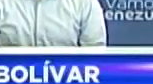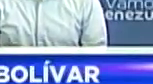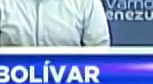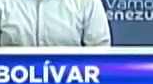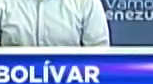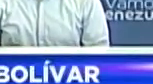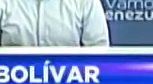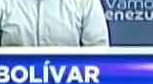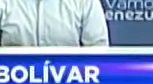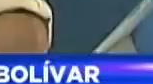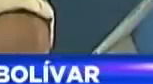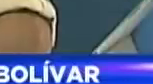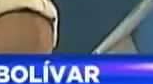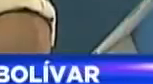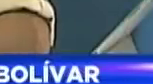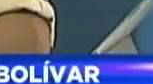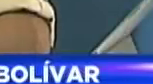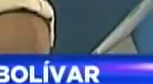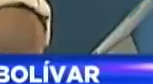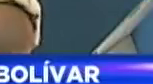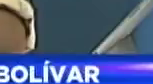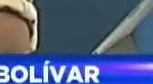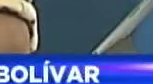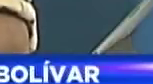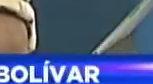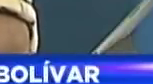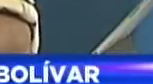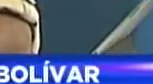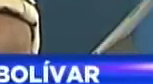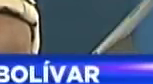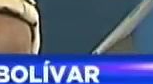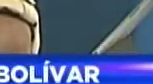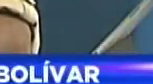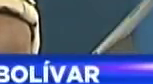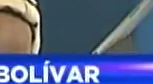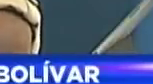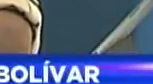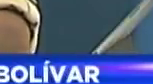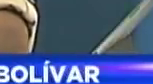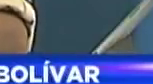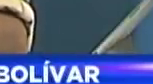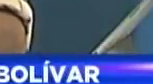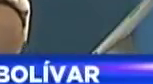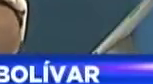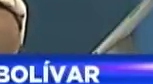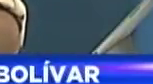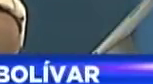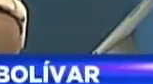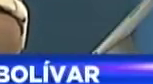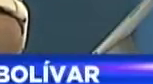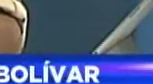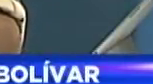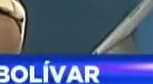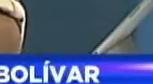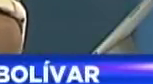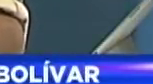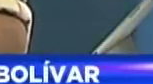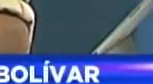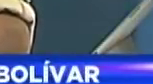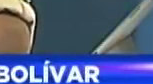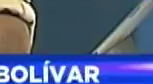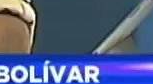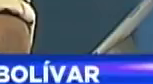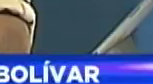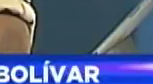Mire, aquí lo que le importa y debería importar a Venezuela, y es lo que le importa al presidente Nicolás Maduro, es el reconocimiento del pueblo de